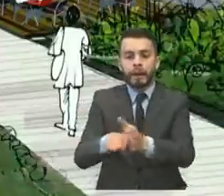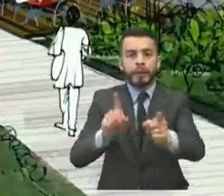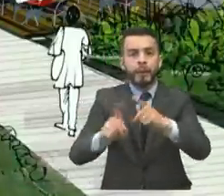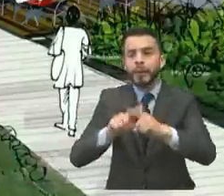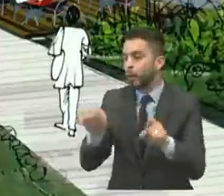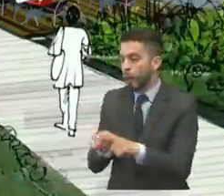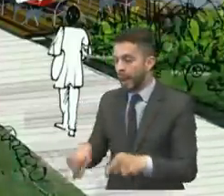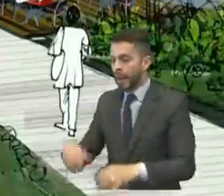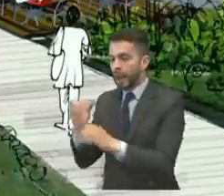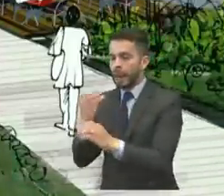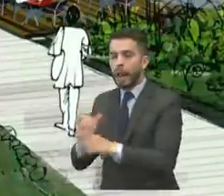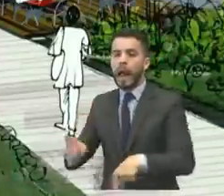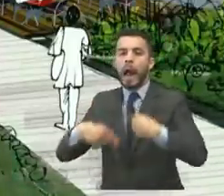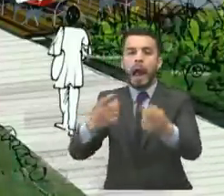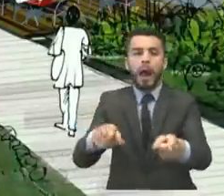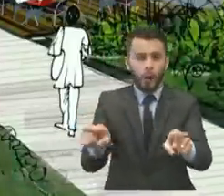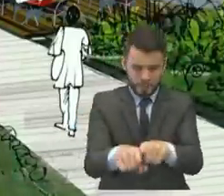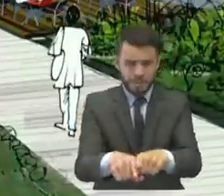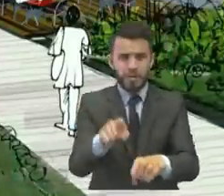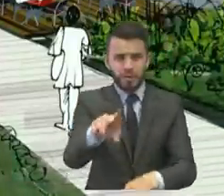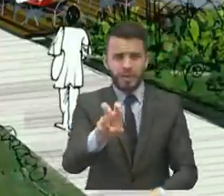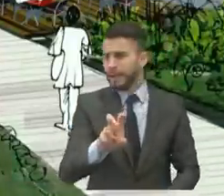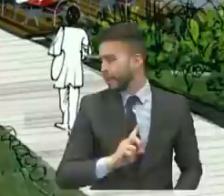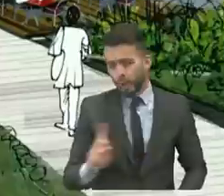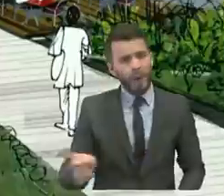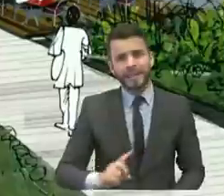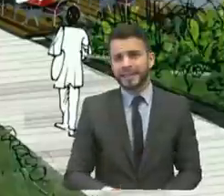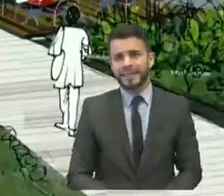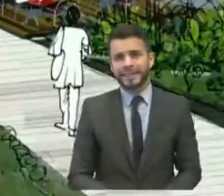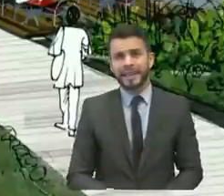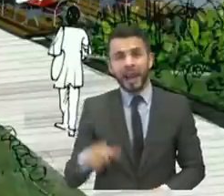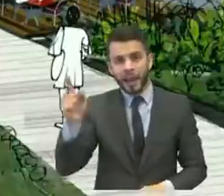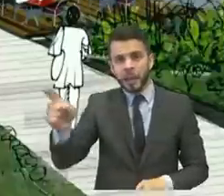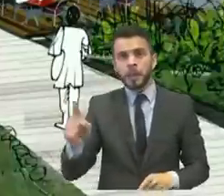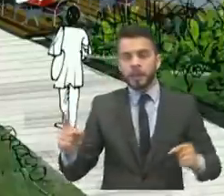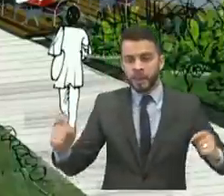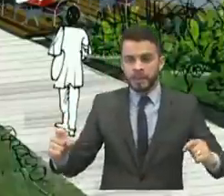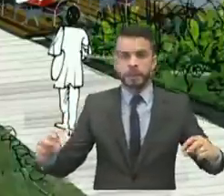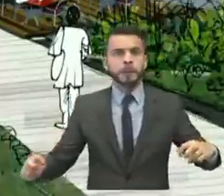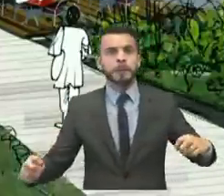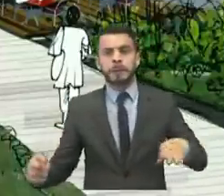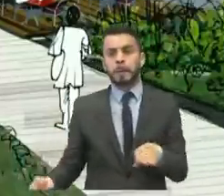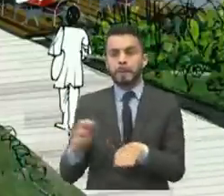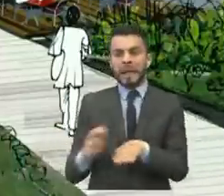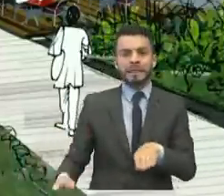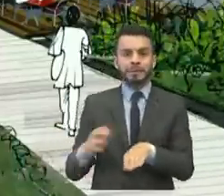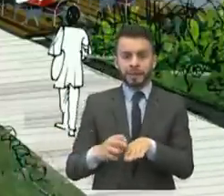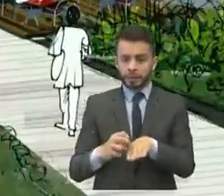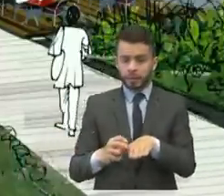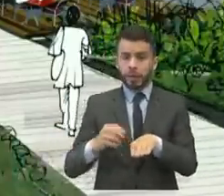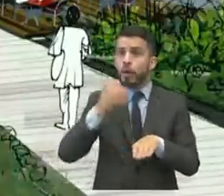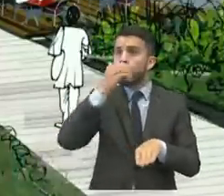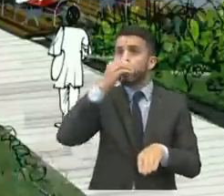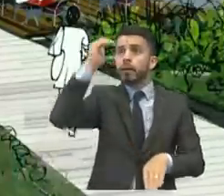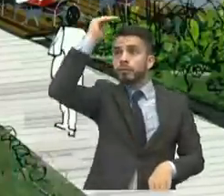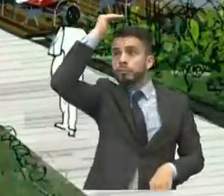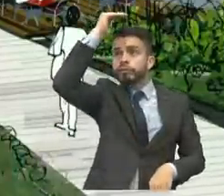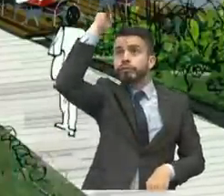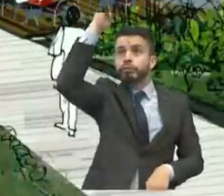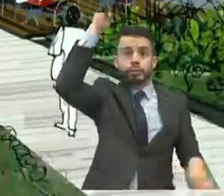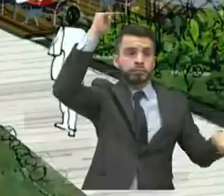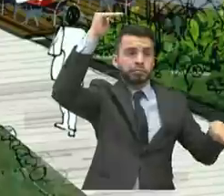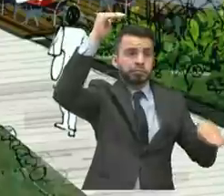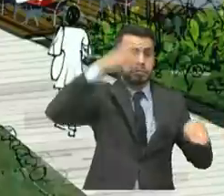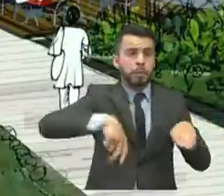estación cerrada, ¿no? Sino abierta. Abierta, y no necesariamente es la misma estación para